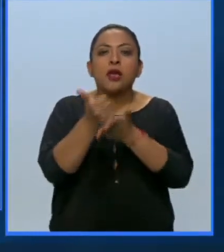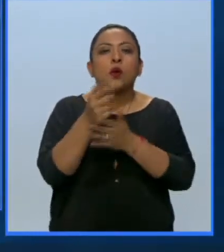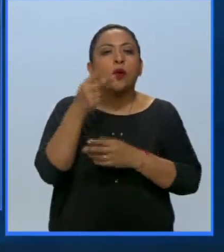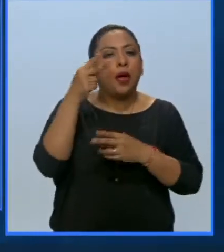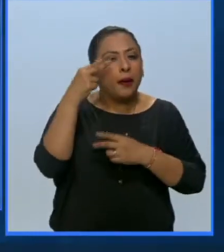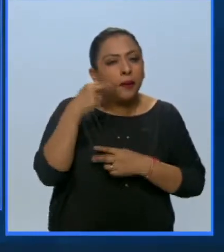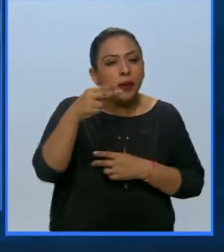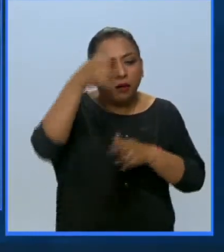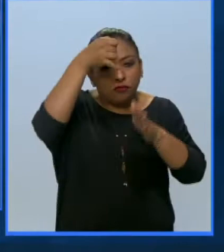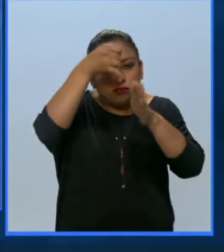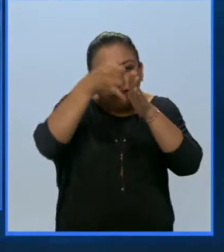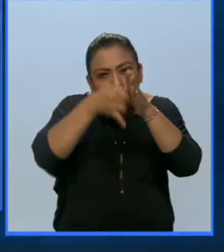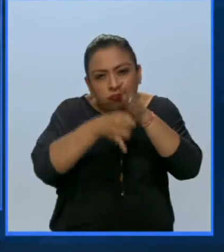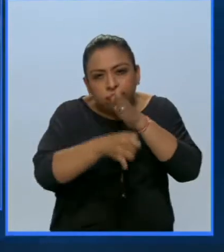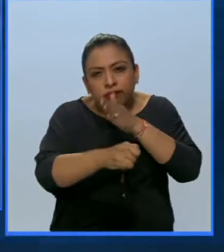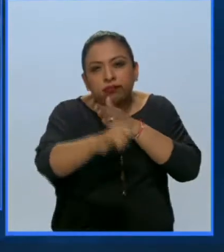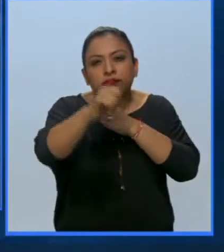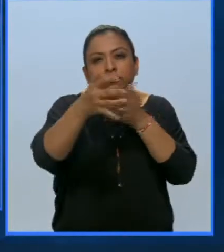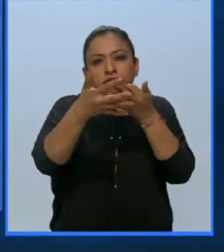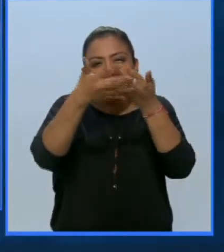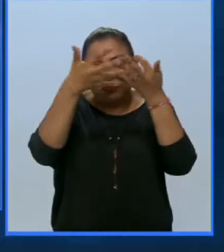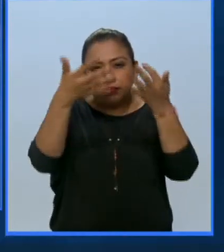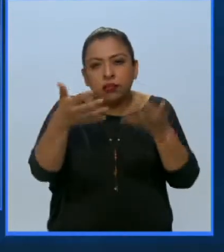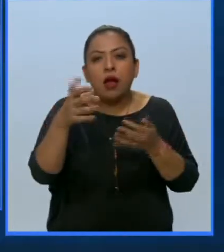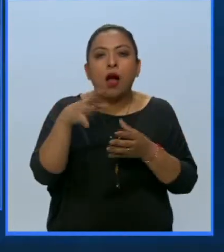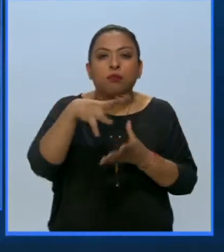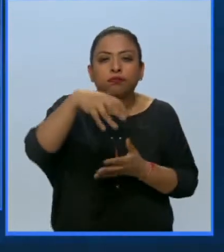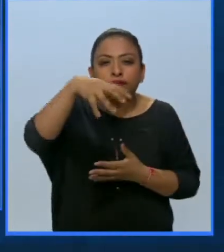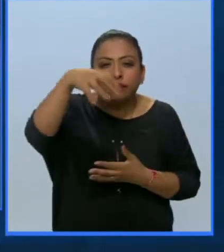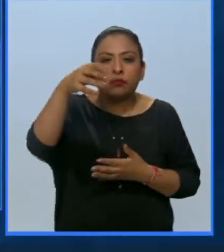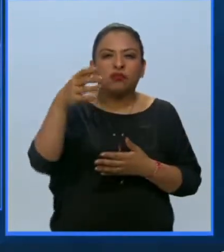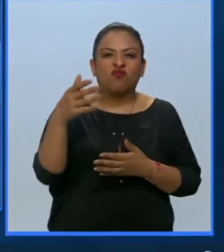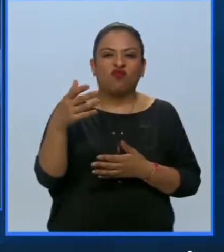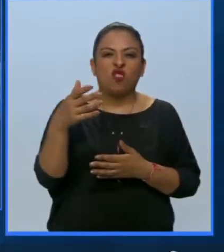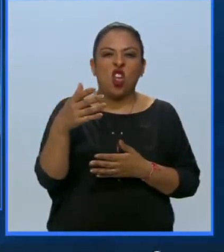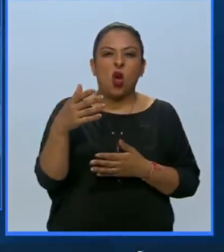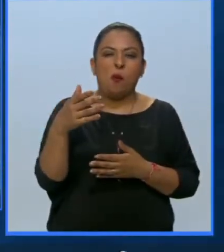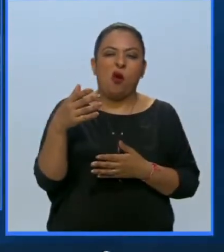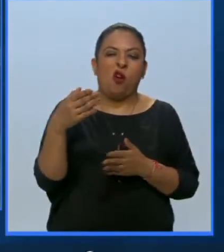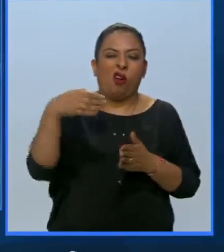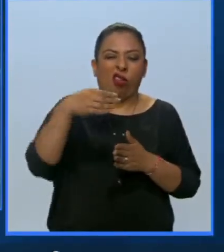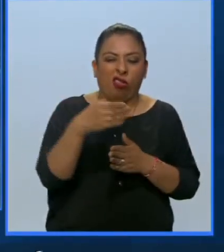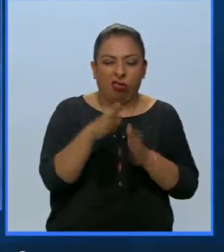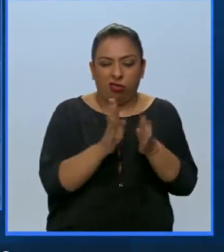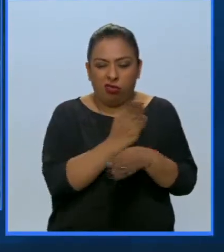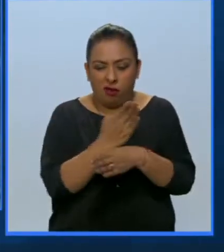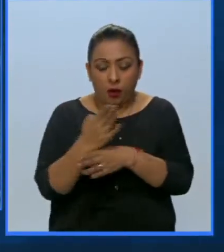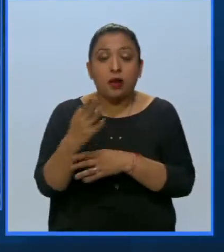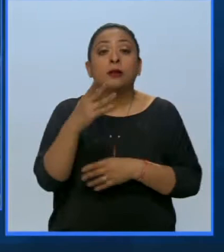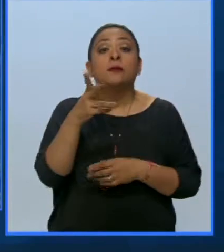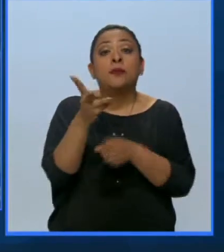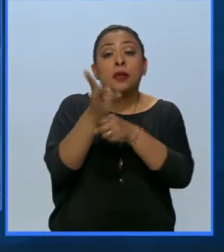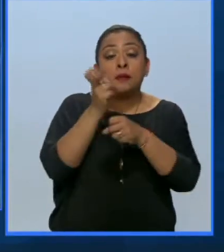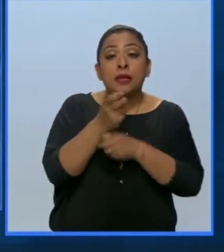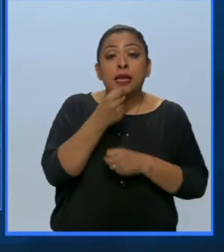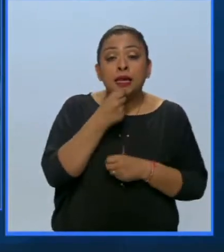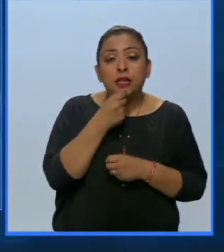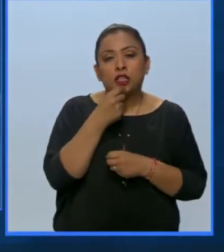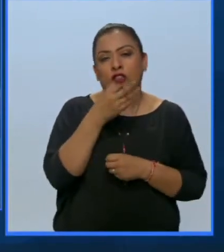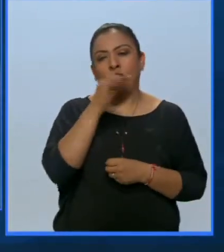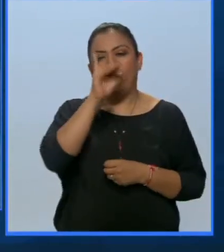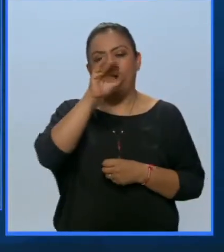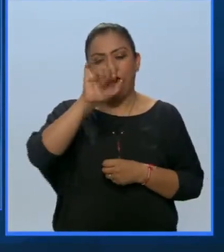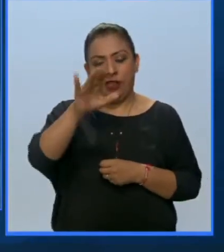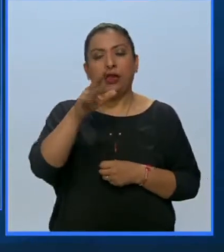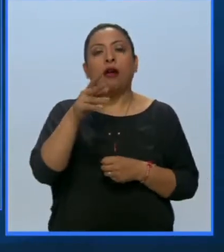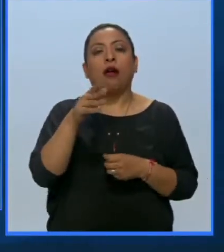viaje a las profundidades del territorio donde habitan los pulpos y tiburones. Ondín invitó a los niños del Festival Internacional Cervantino